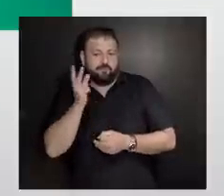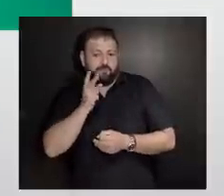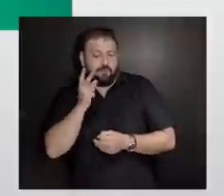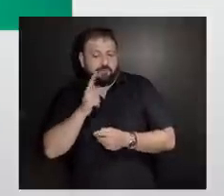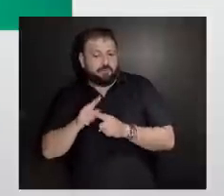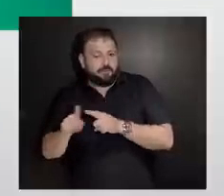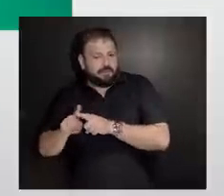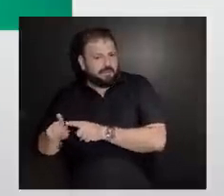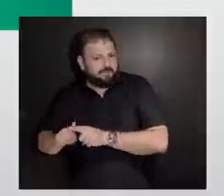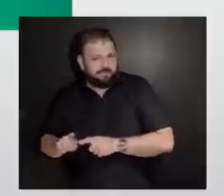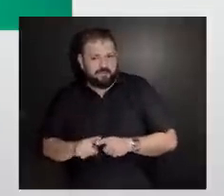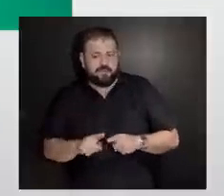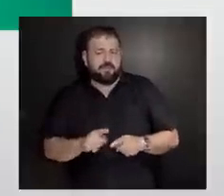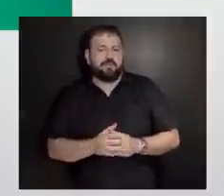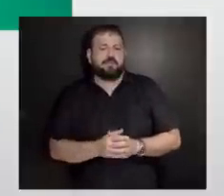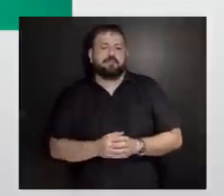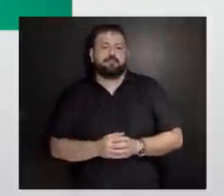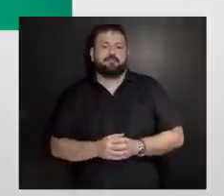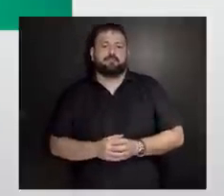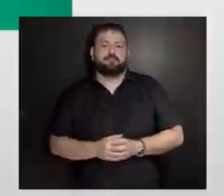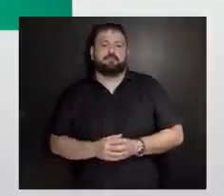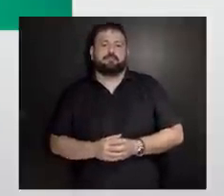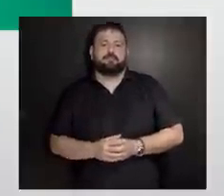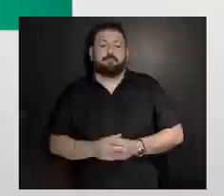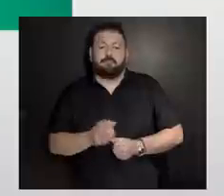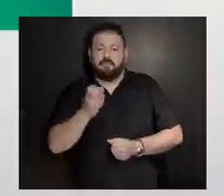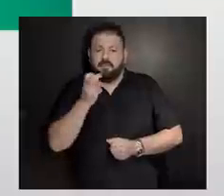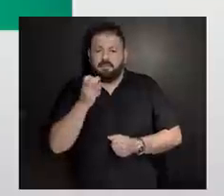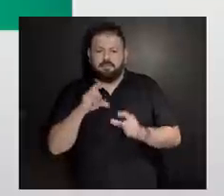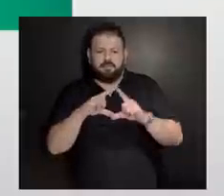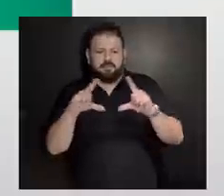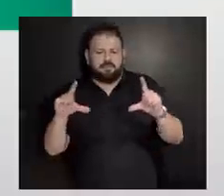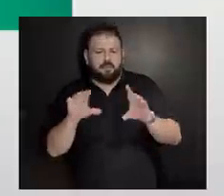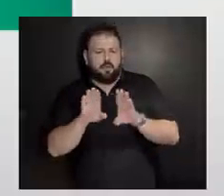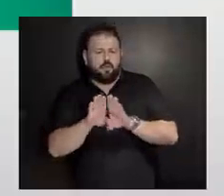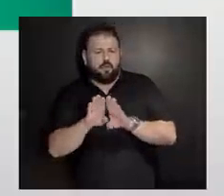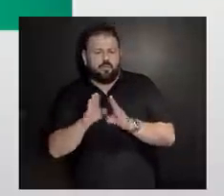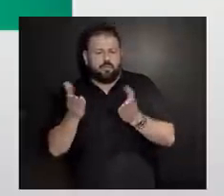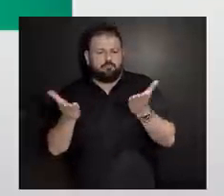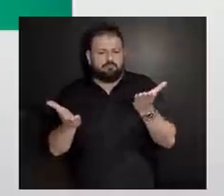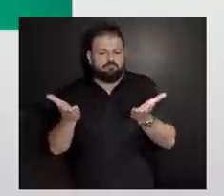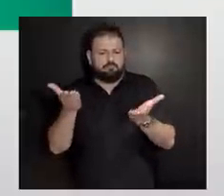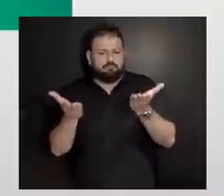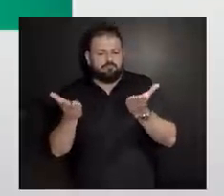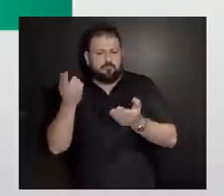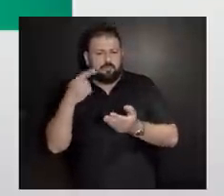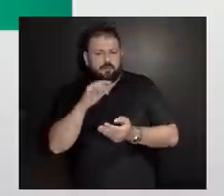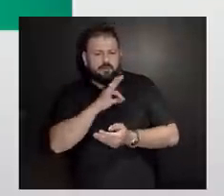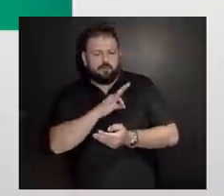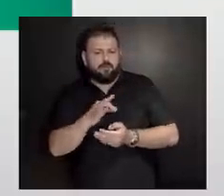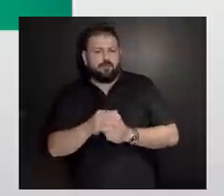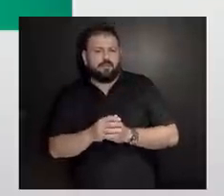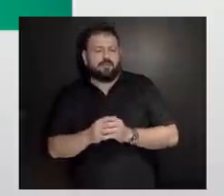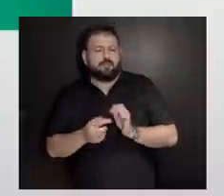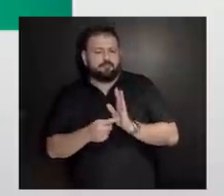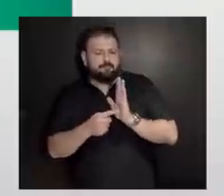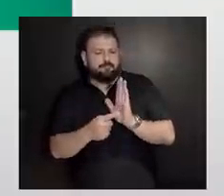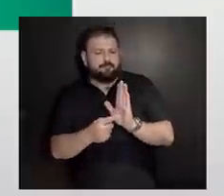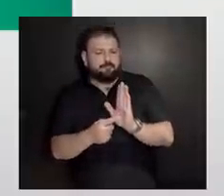imagen. Muy bien, esto es como también una comparativa de esto que hemos estado mencionando de los